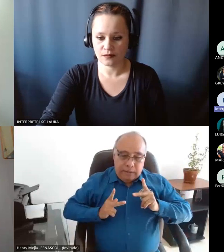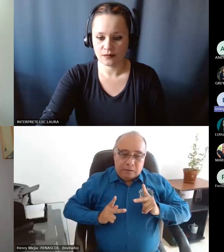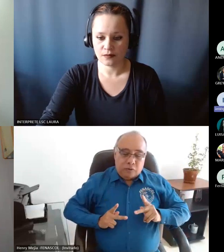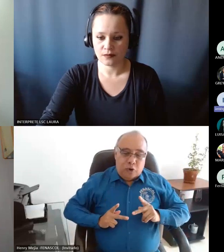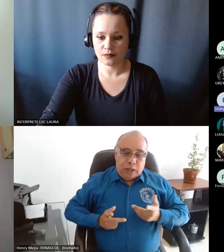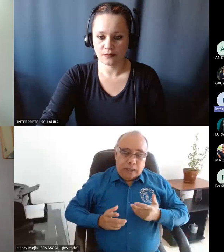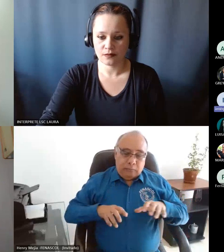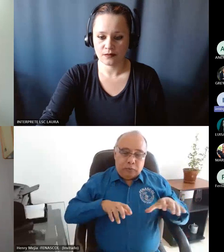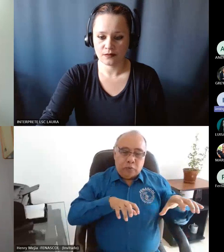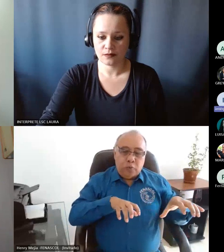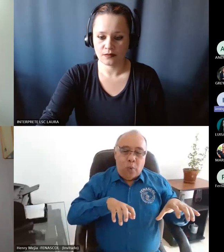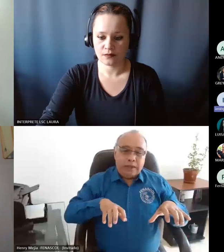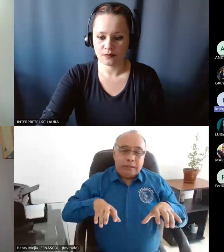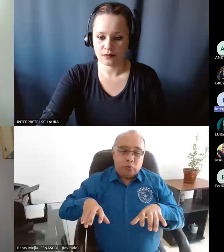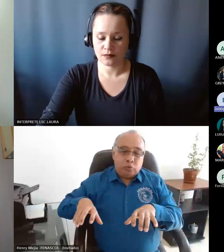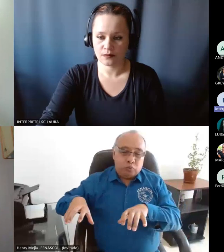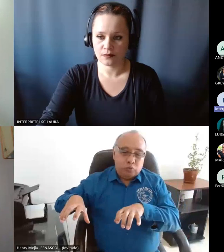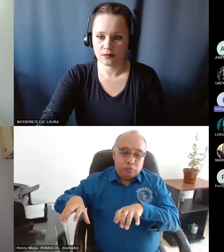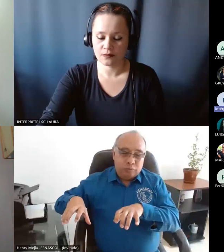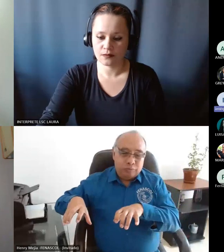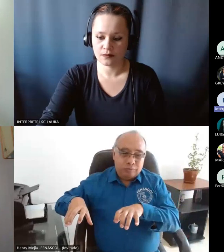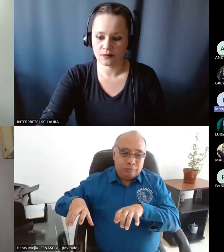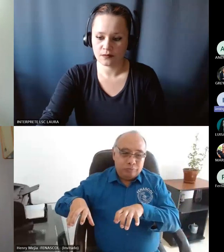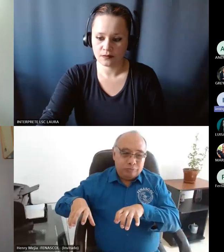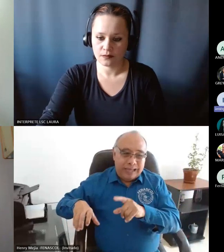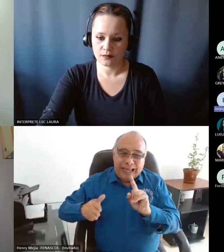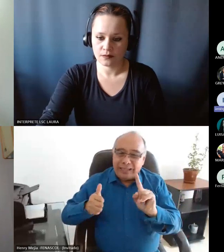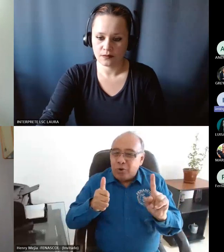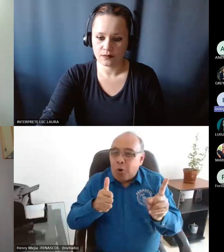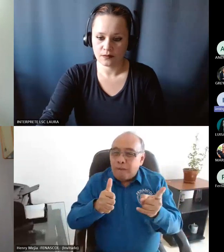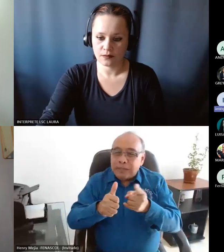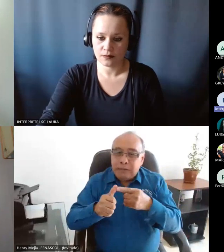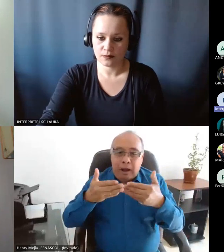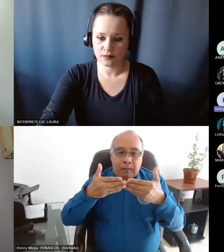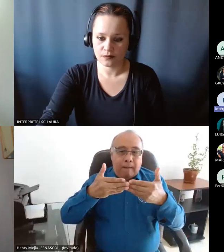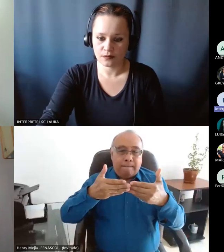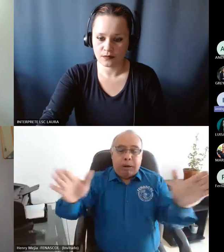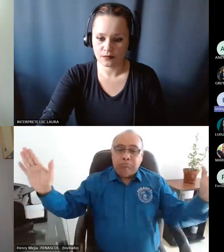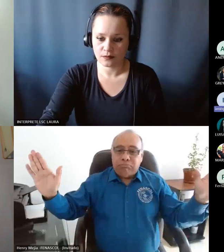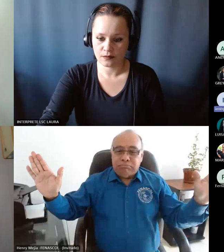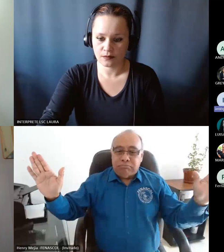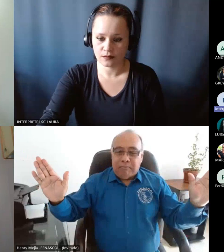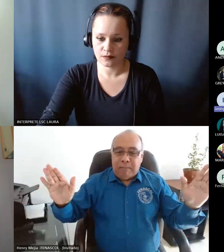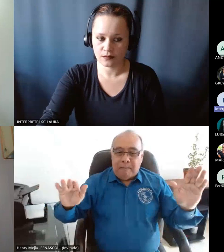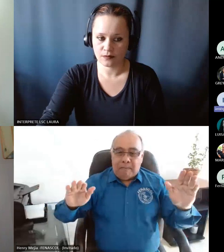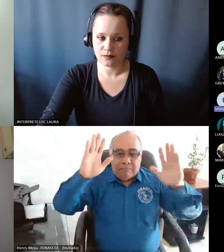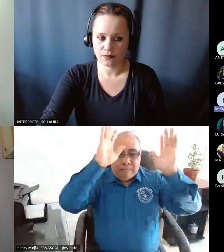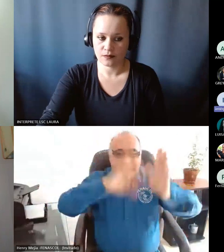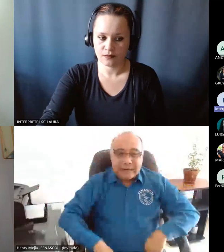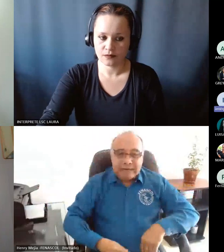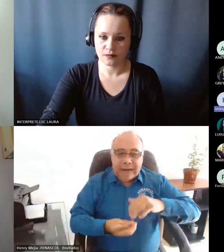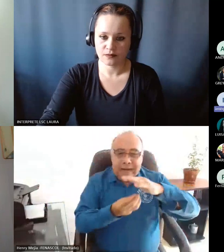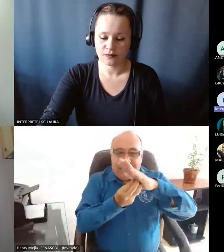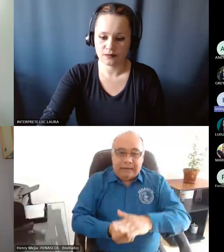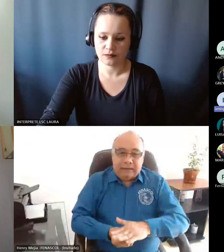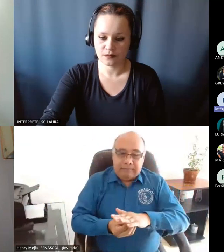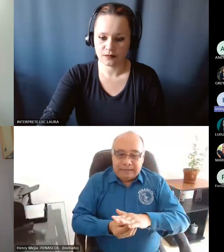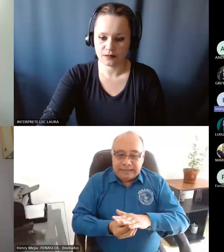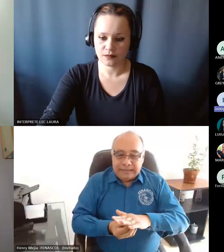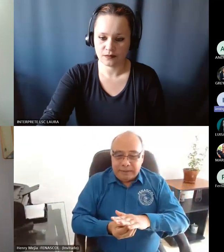discriminación hay que eh sobre todo iniciar con la actitud sí hay que mostrarse